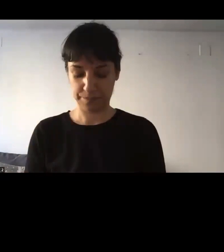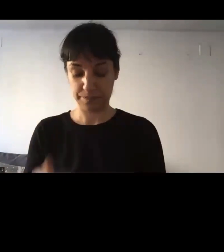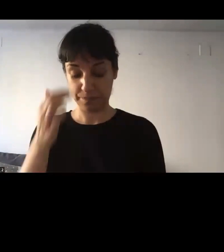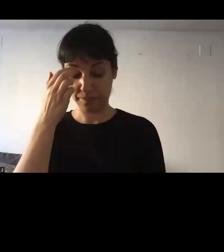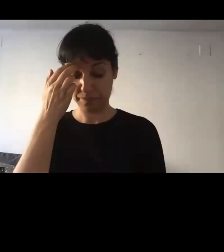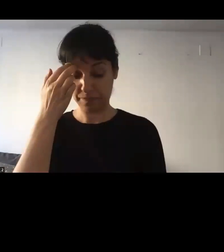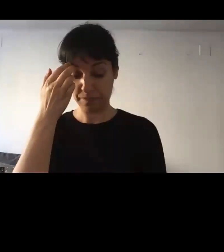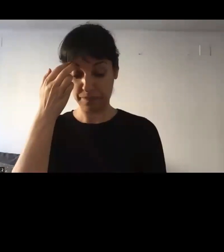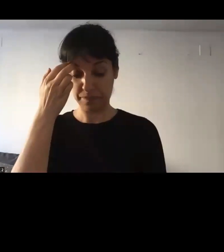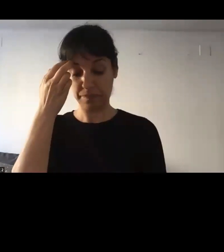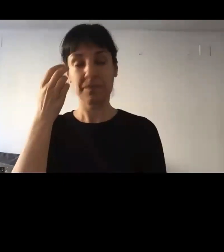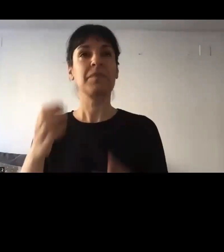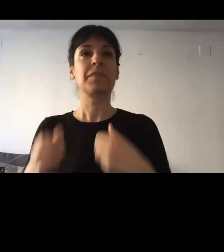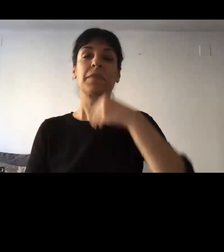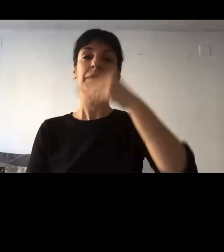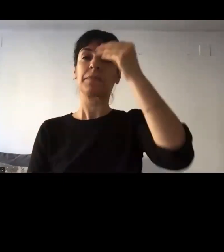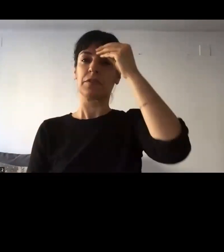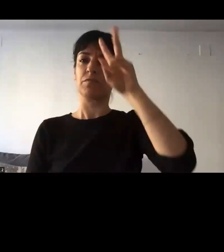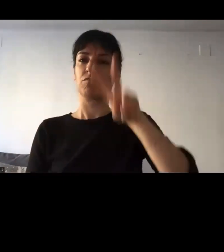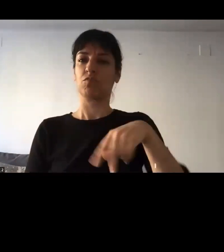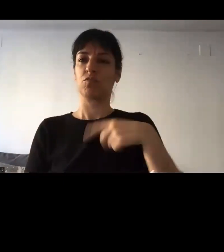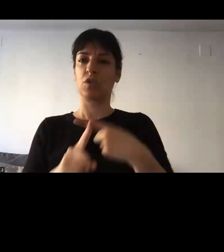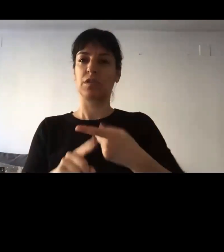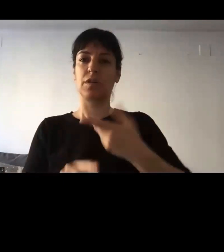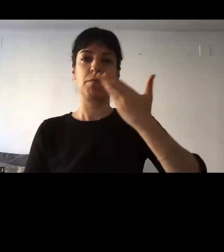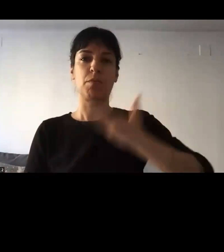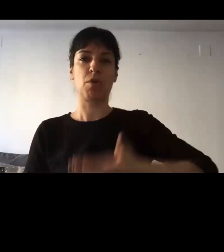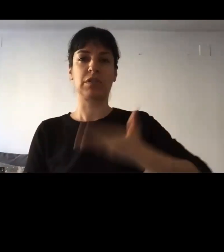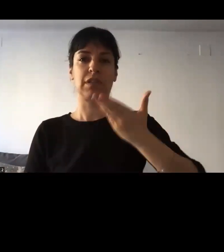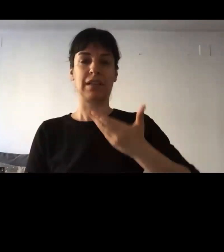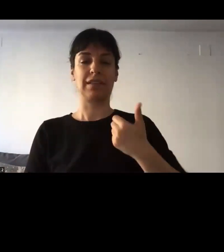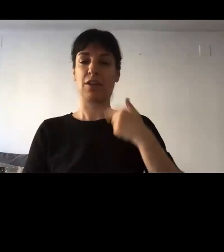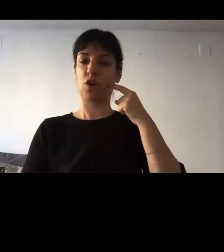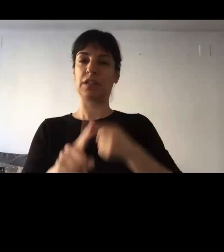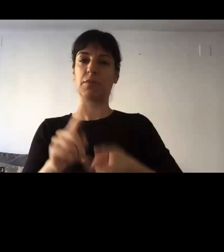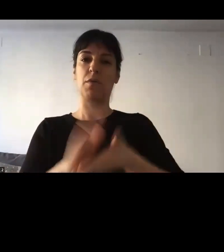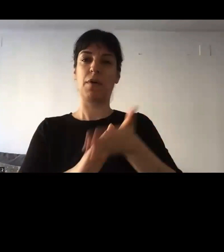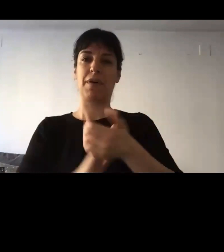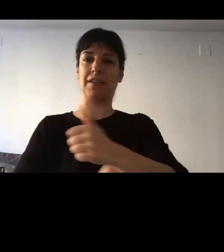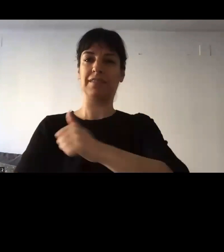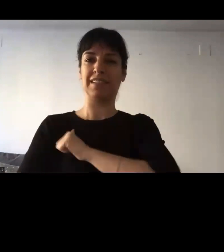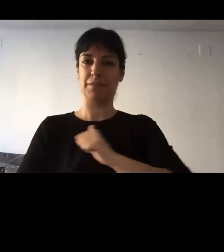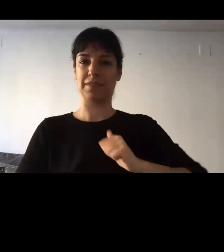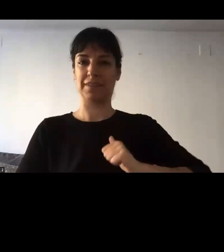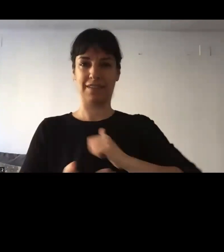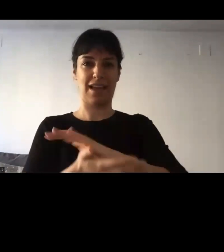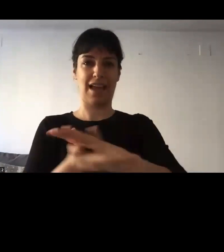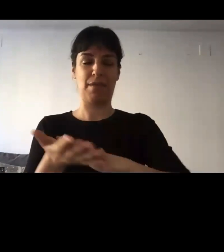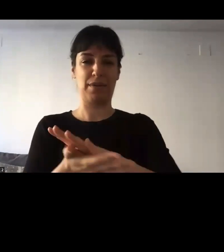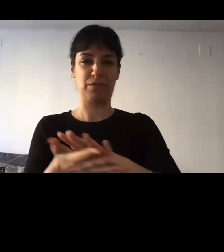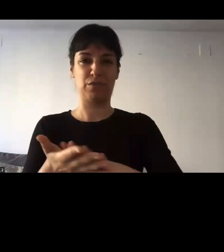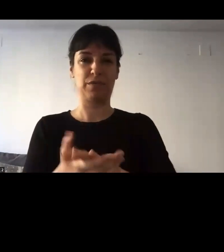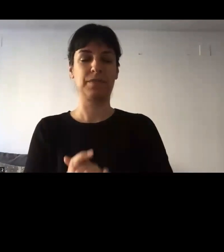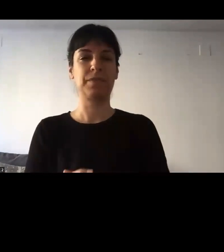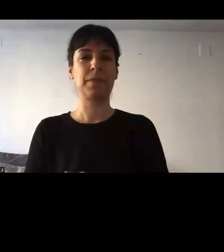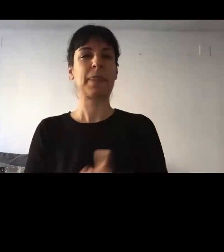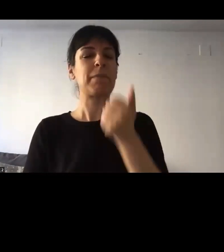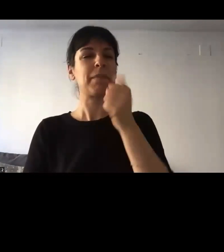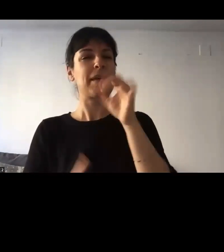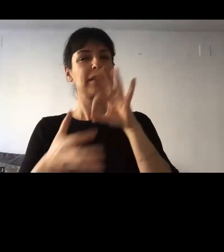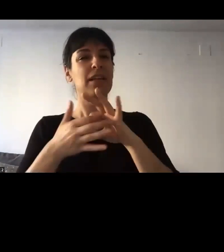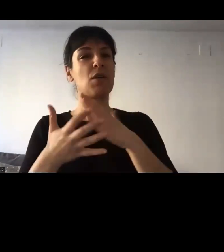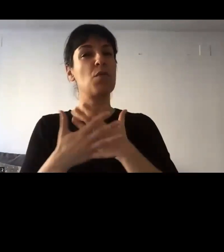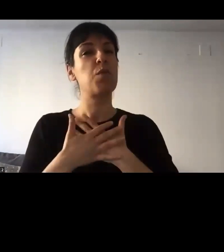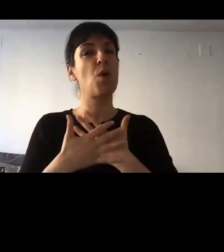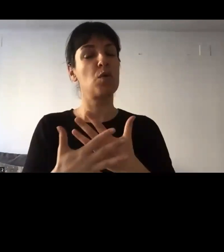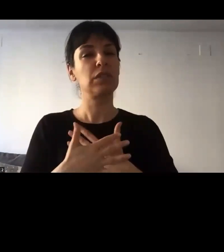algo importante en cuanto al camino de la independencia, que es lo que estamos hablando. Y ya más relacionado con el tema del voluntariado, más que de